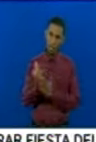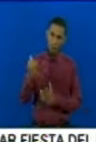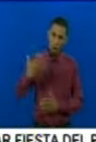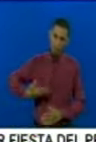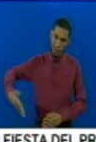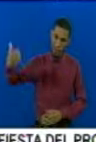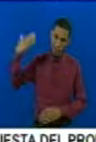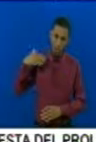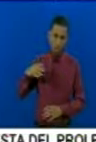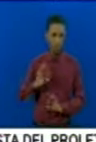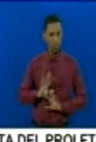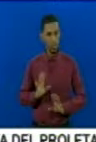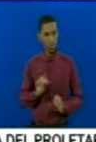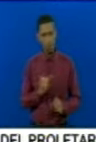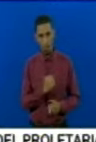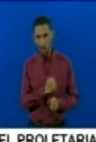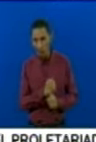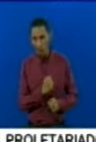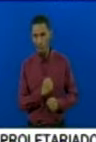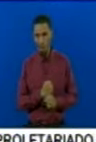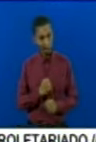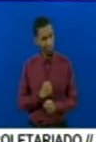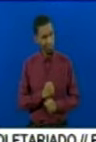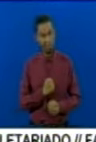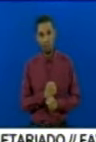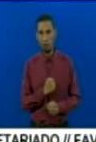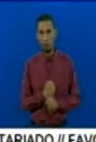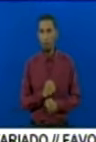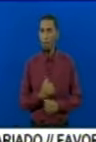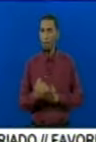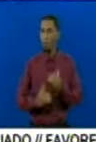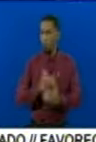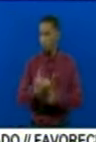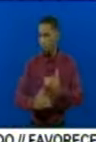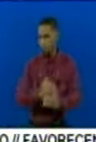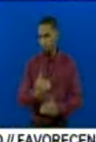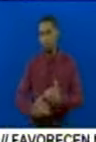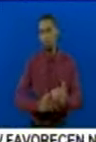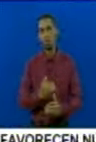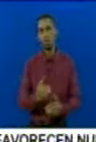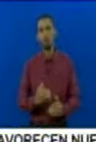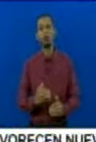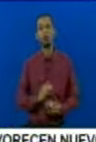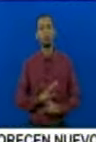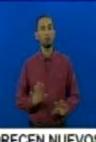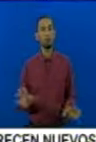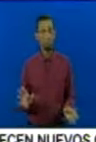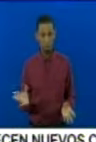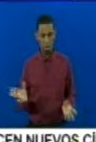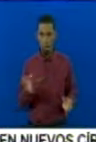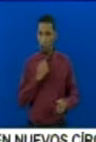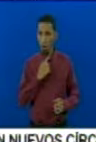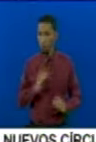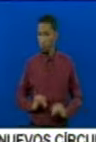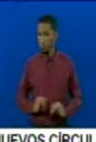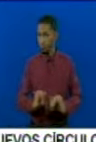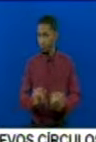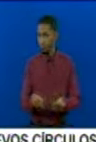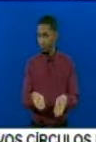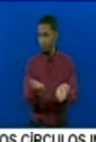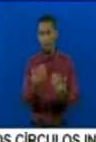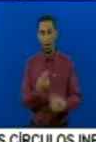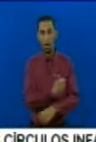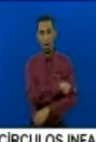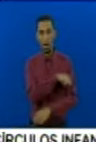desde siempre, este es un proceso que no para nunca, y concretando, como tú nos pedías, ratificarle a nuestro pueblo lo